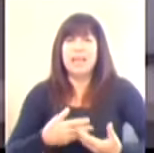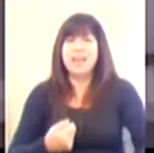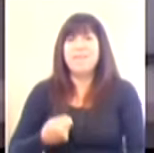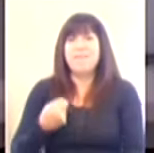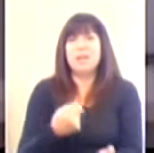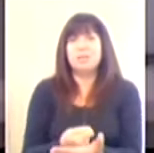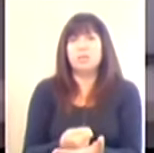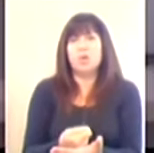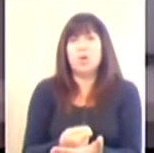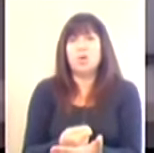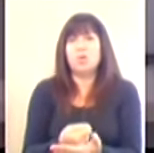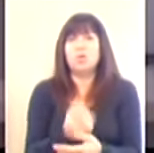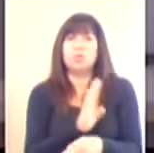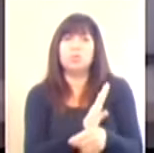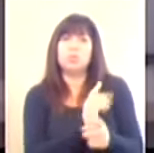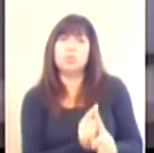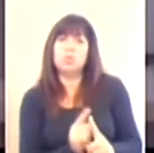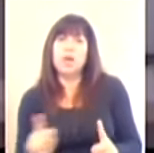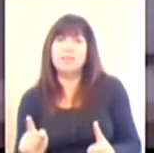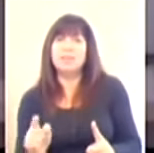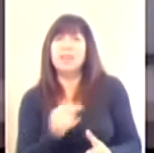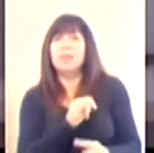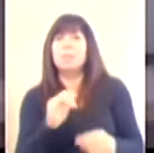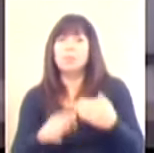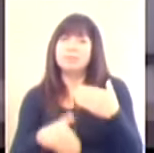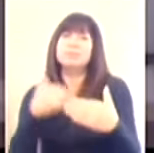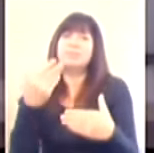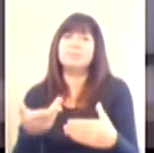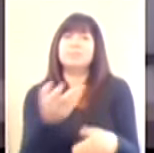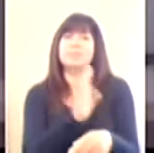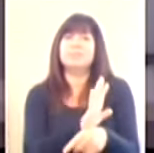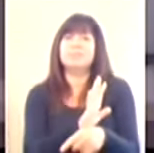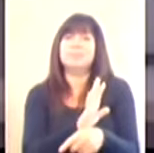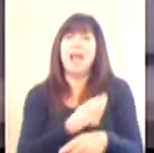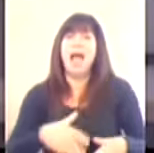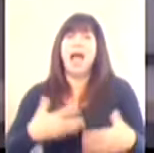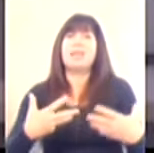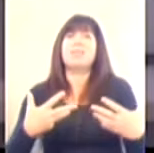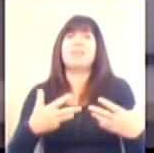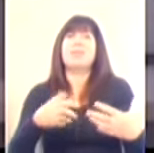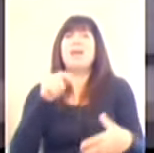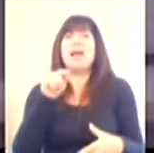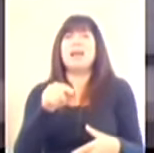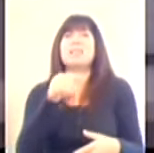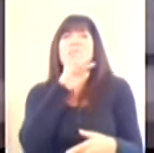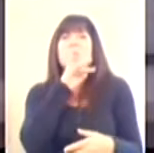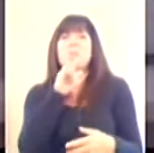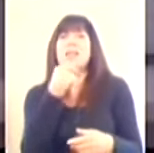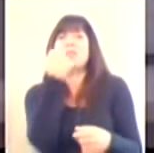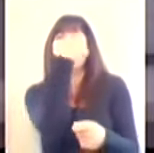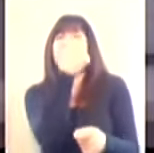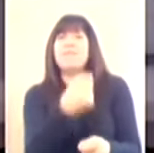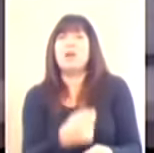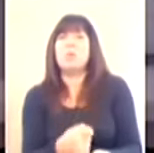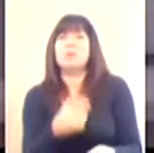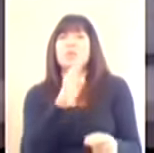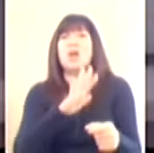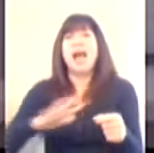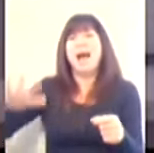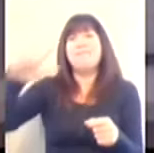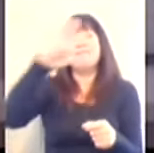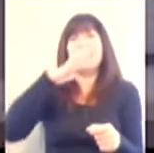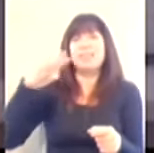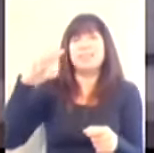luego, además, salir de la pandemia de manera activa, hay en este momento en evaluación ambiental cerca de 13